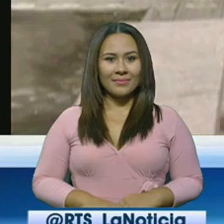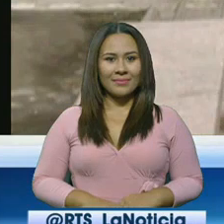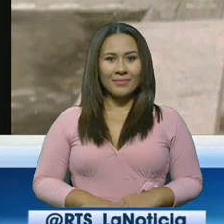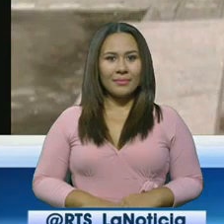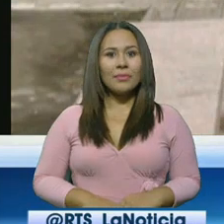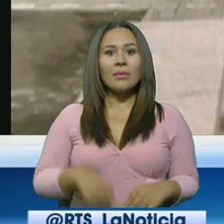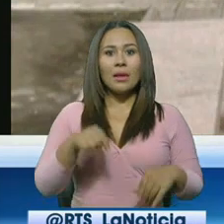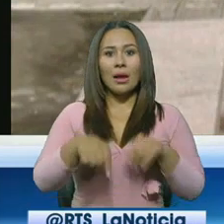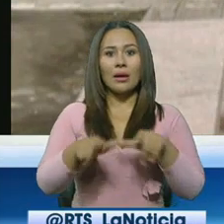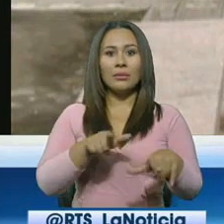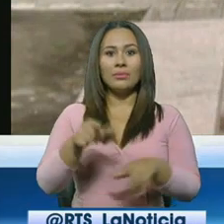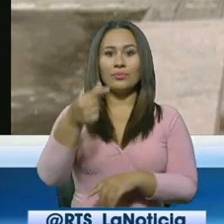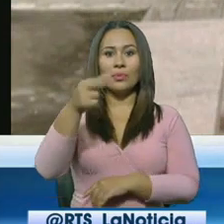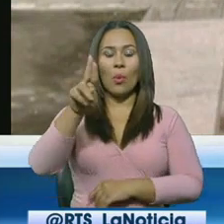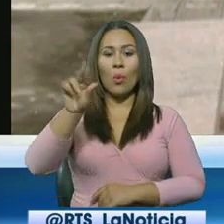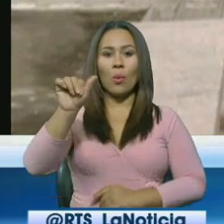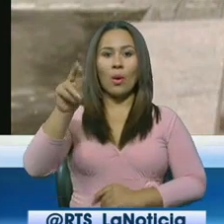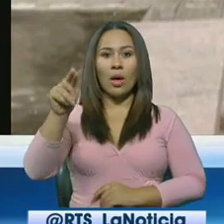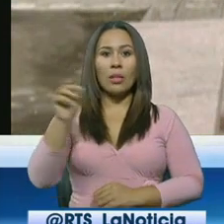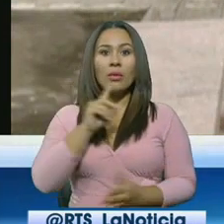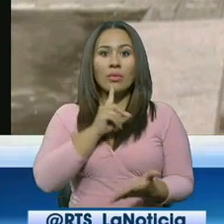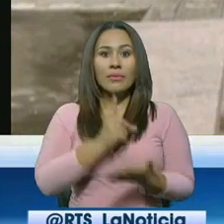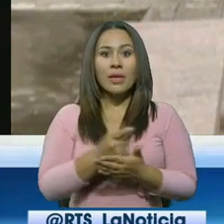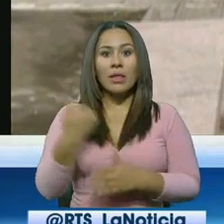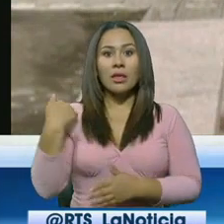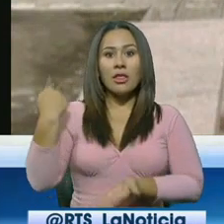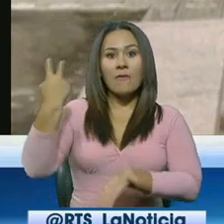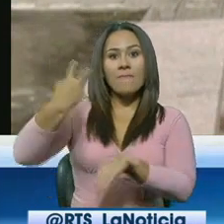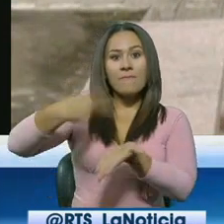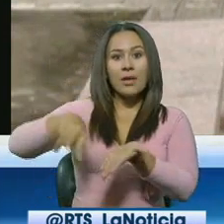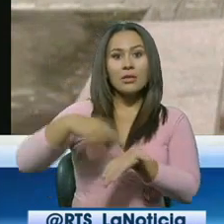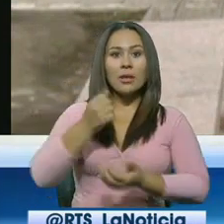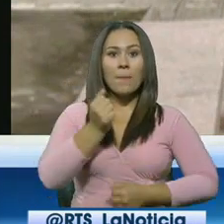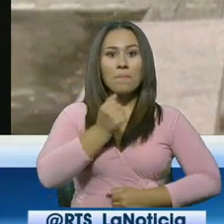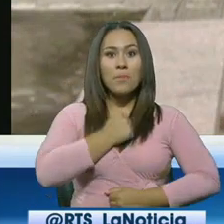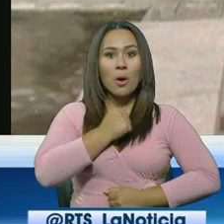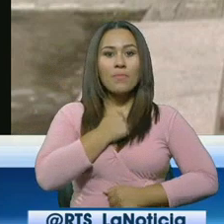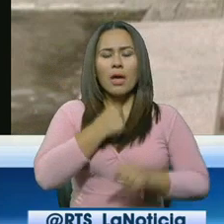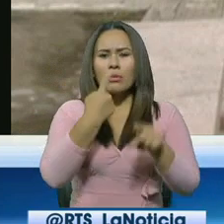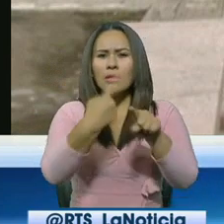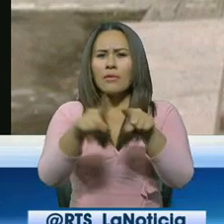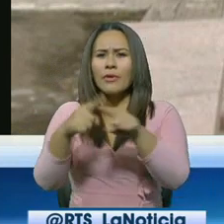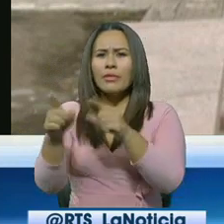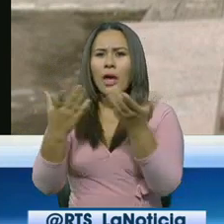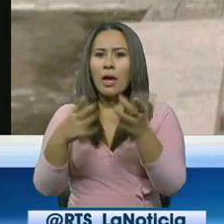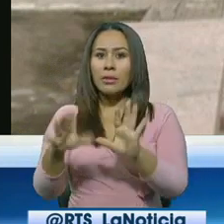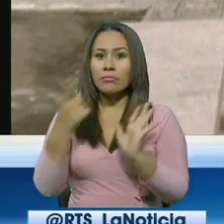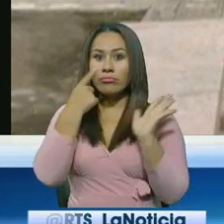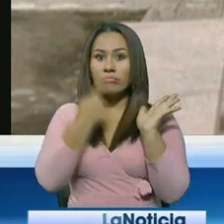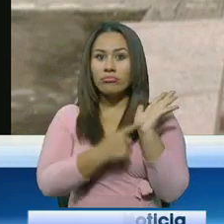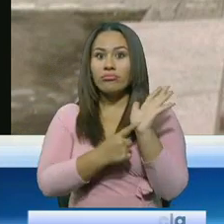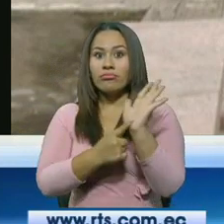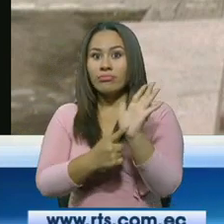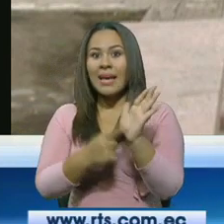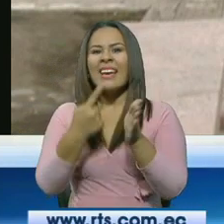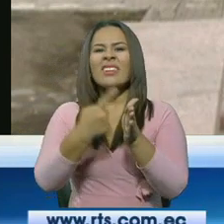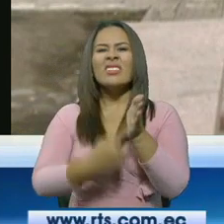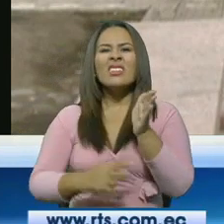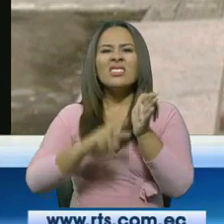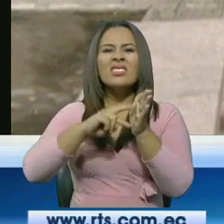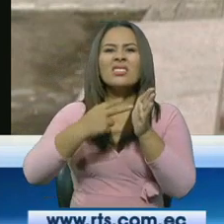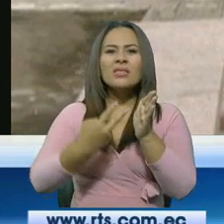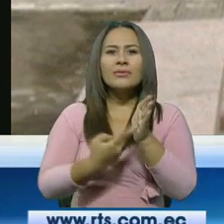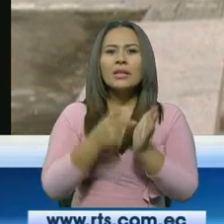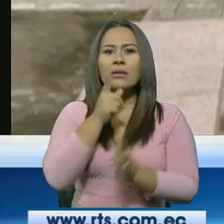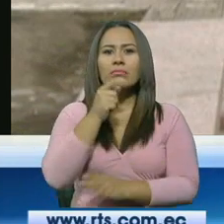En el Cantón Guano, sin duda, existen sus fiestas que conllevan diferentes aspectos que trata resaltar lo que significa la